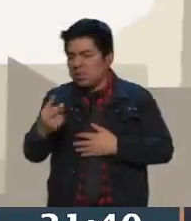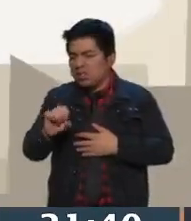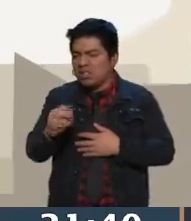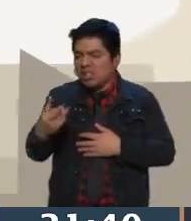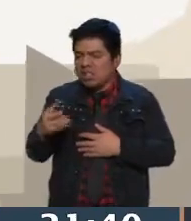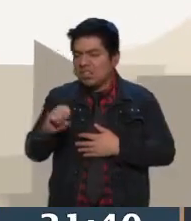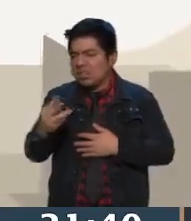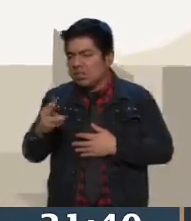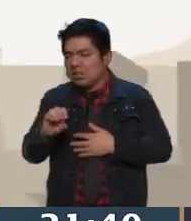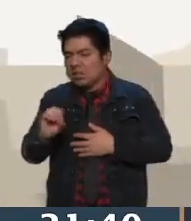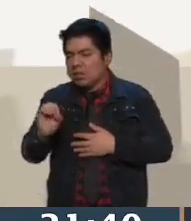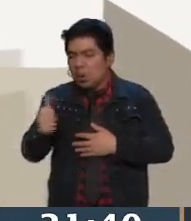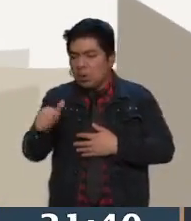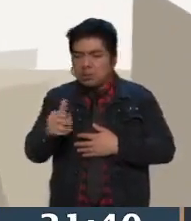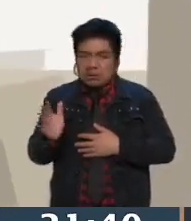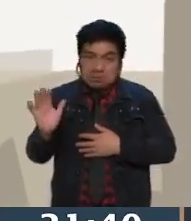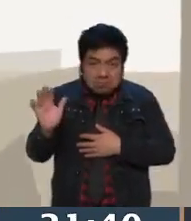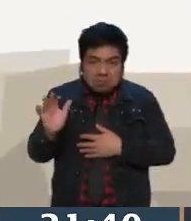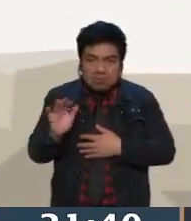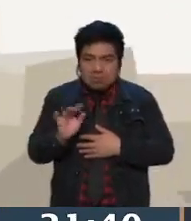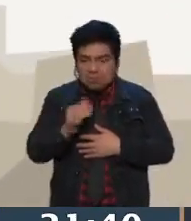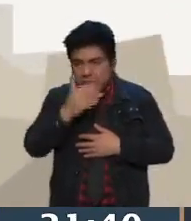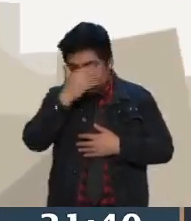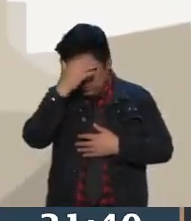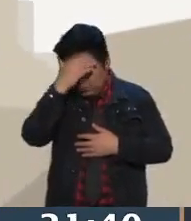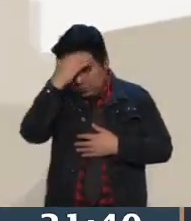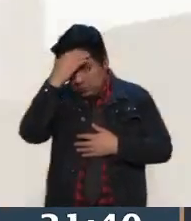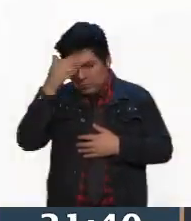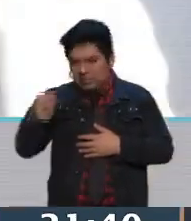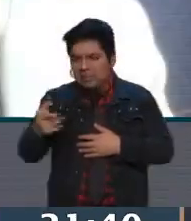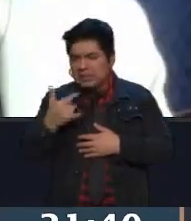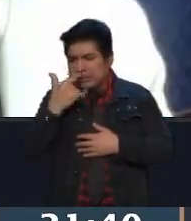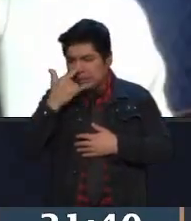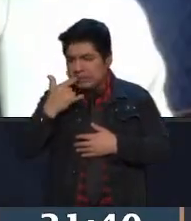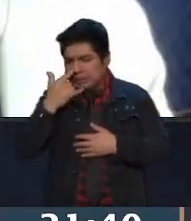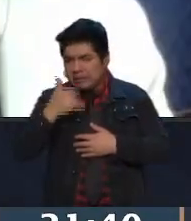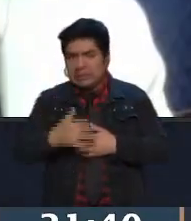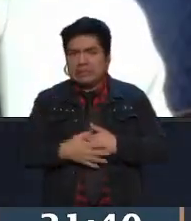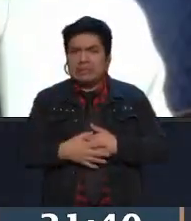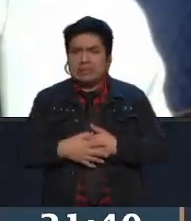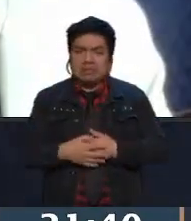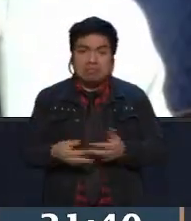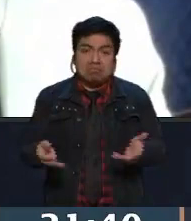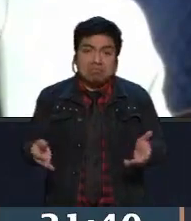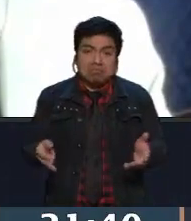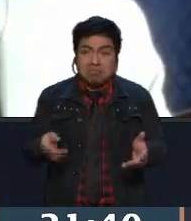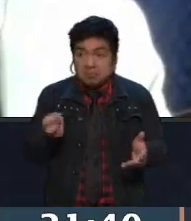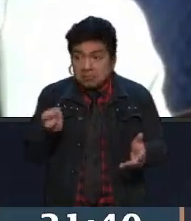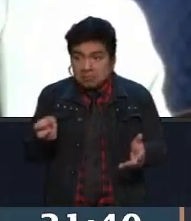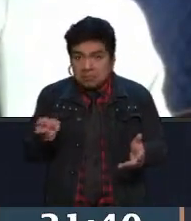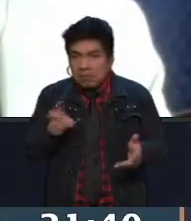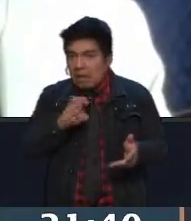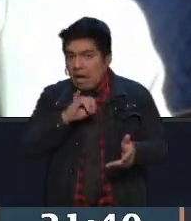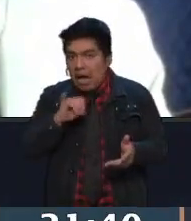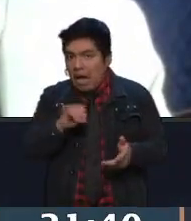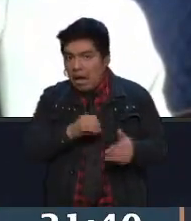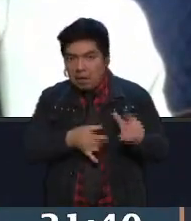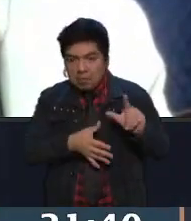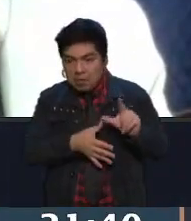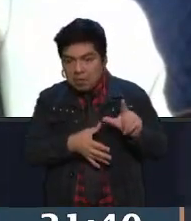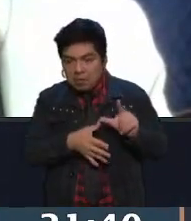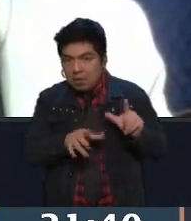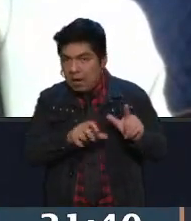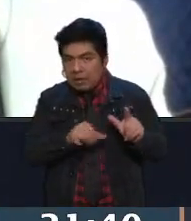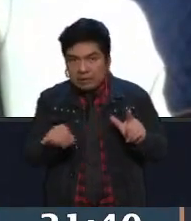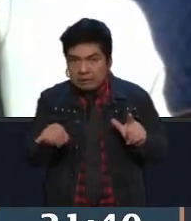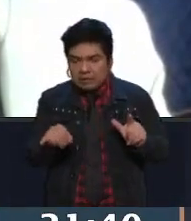hasta el 011. Es absolutamente atípico, es un asunto que nunca había ocurrido en América Latina. Nunca